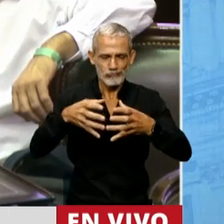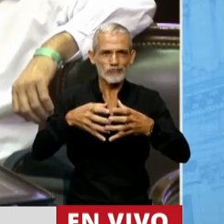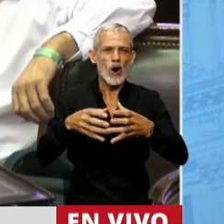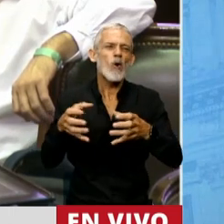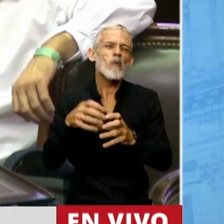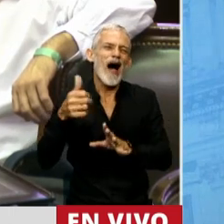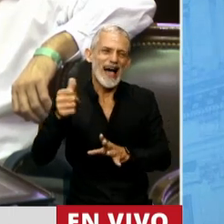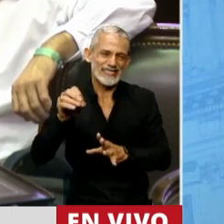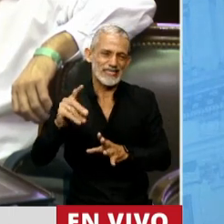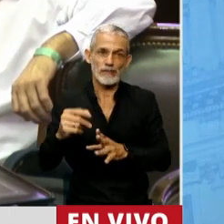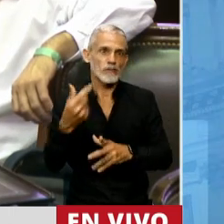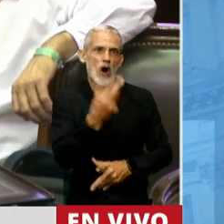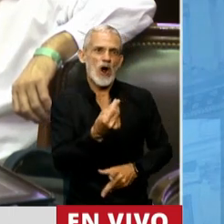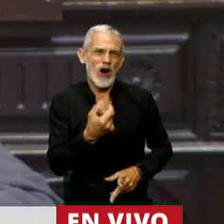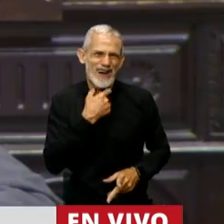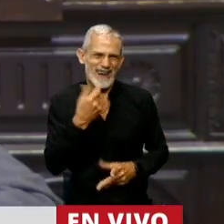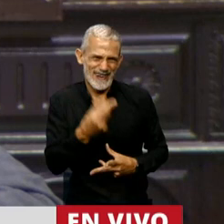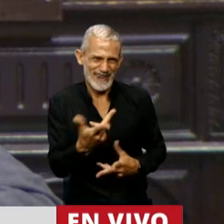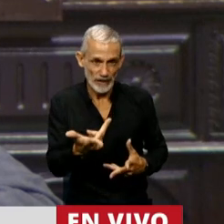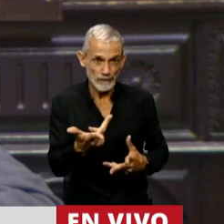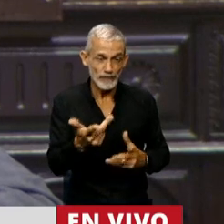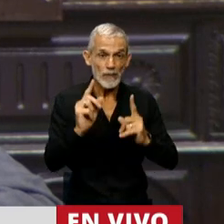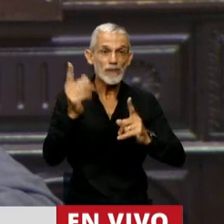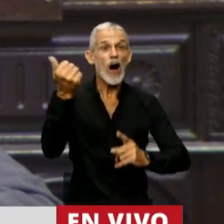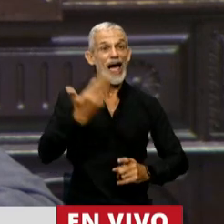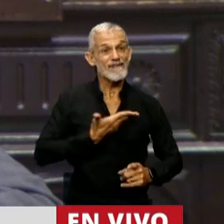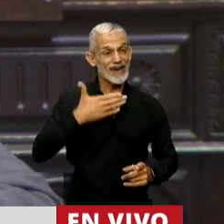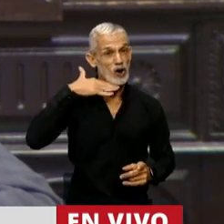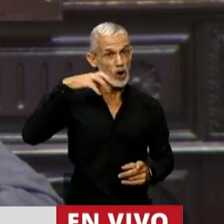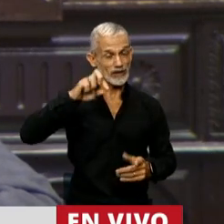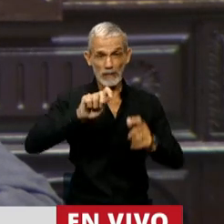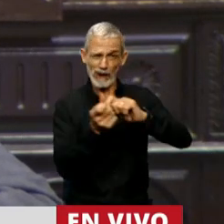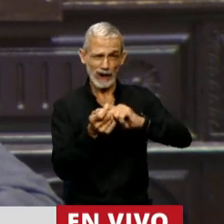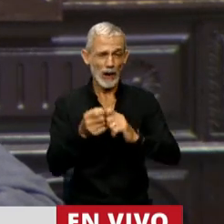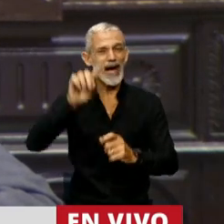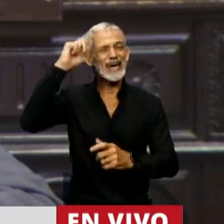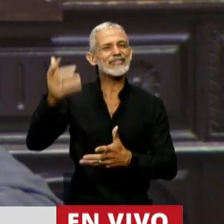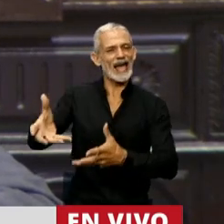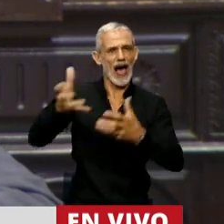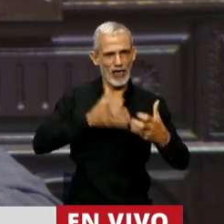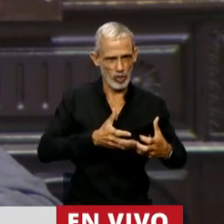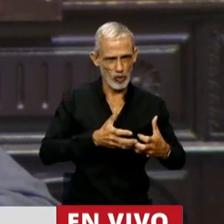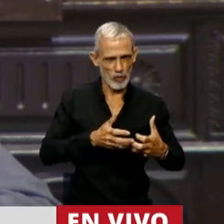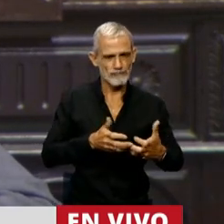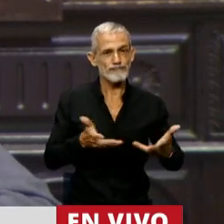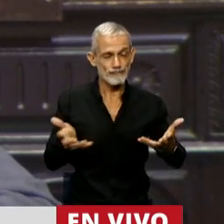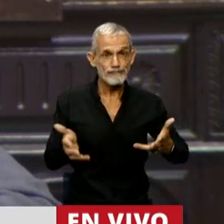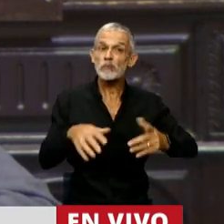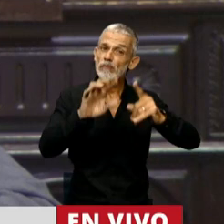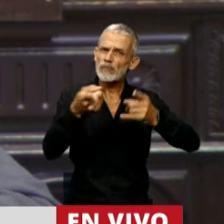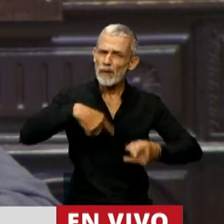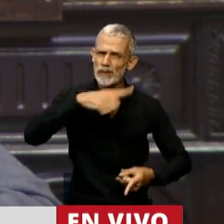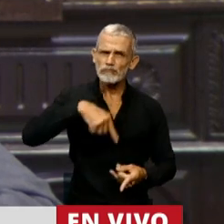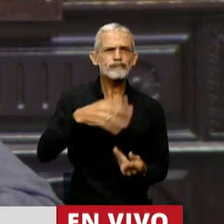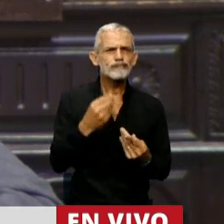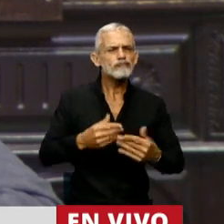A, se opusieron. La diferencia, presidente, es que además de esa estatización, pusimos en